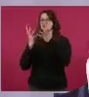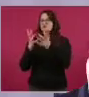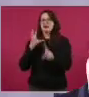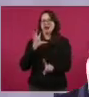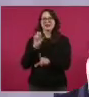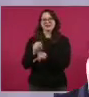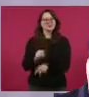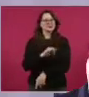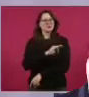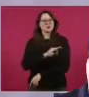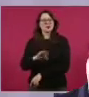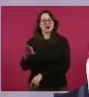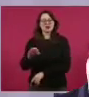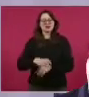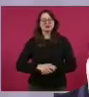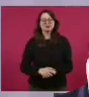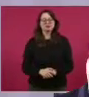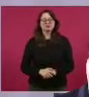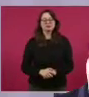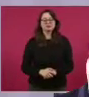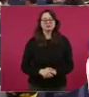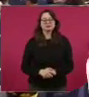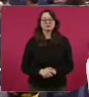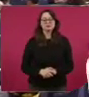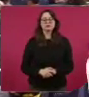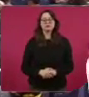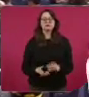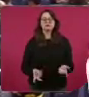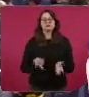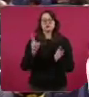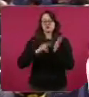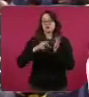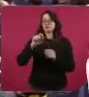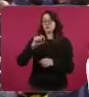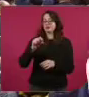conquistarlo. Premio Nacional del Deporte 2023